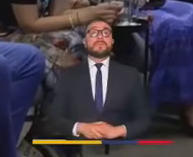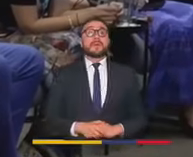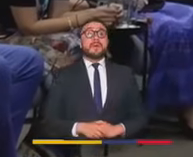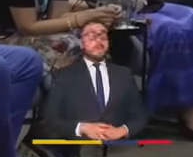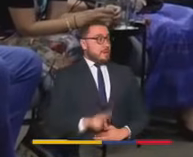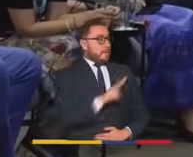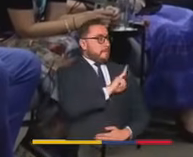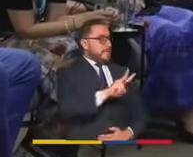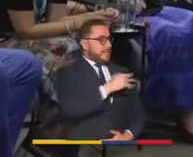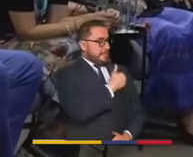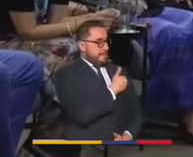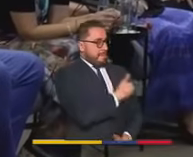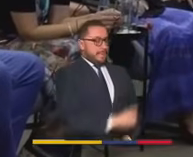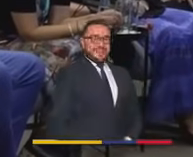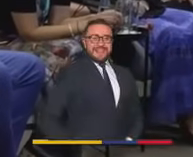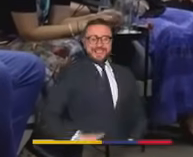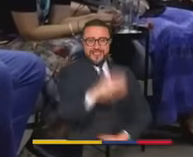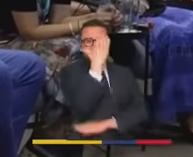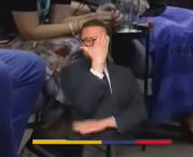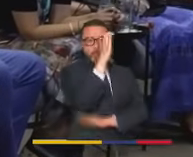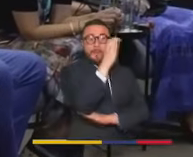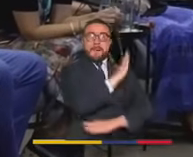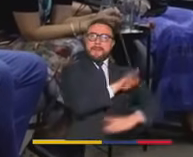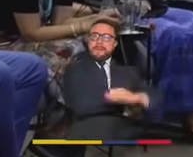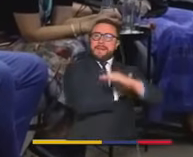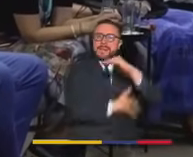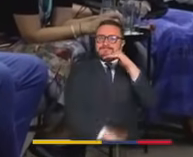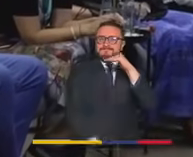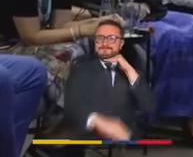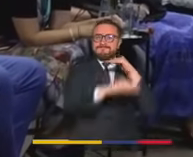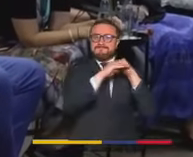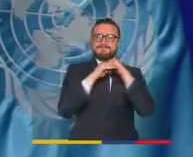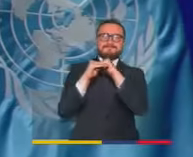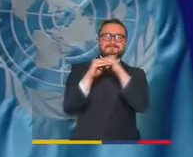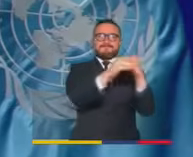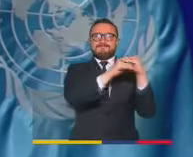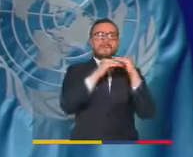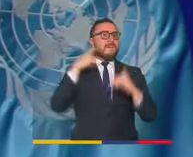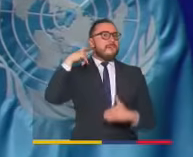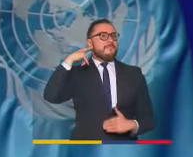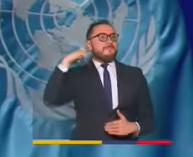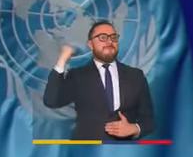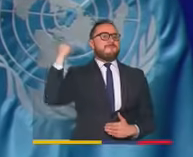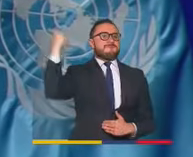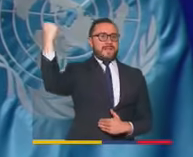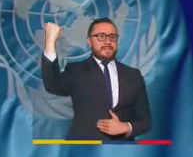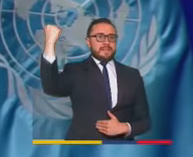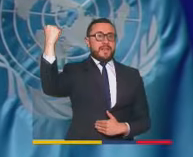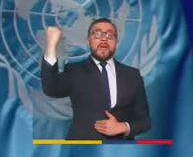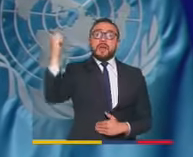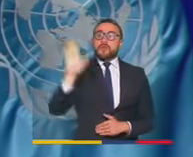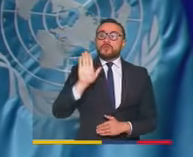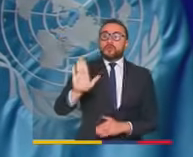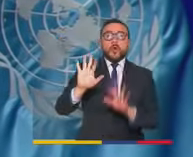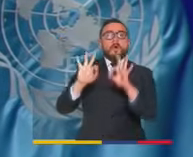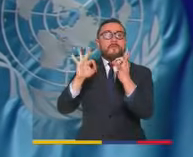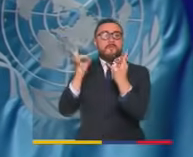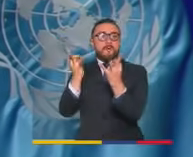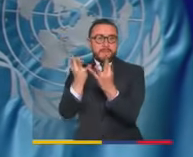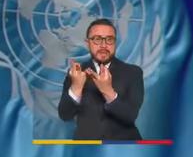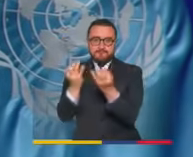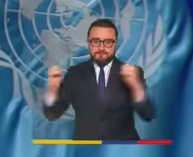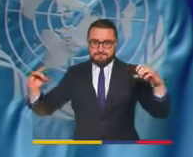Vicepresidenta de la República de Colombia y ministra de Igualdad y Equidad, Francia Elena Márquez Mina y su distinguida familia.